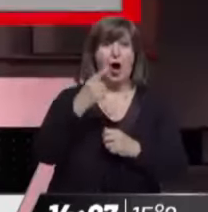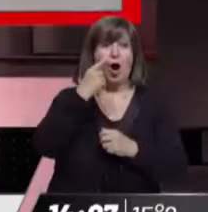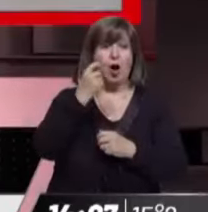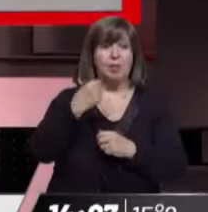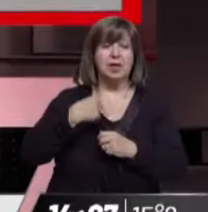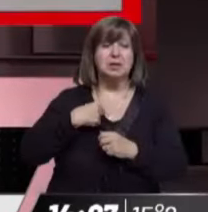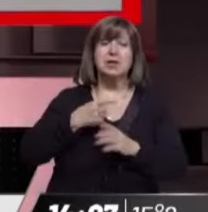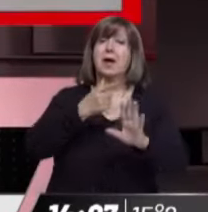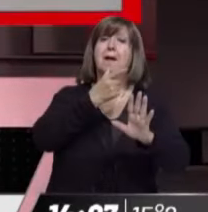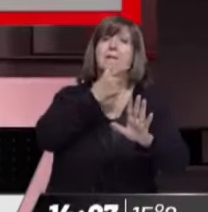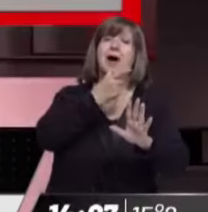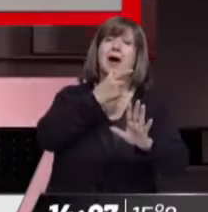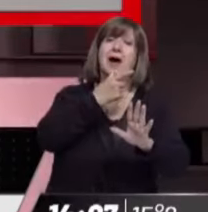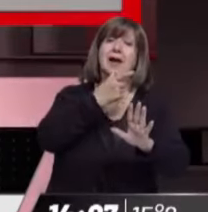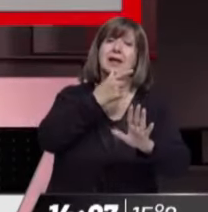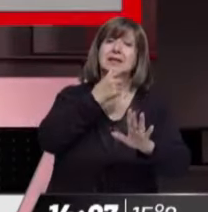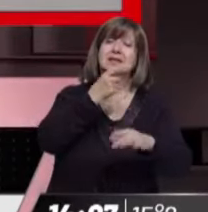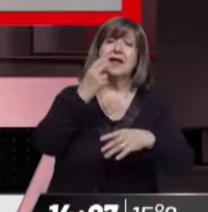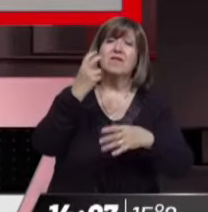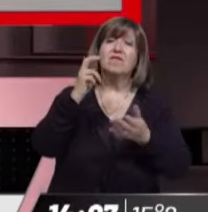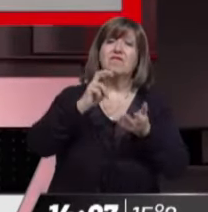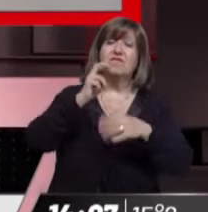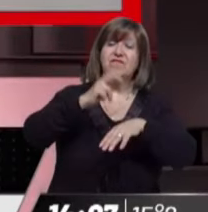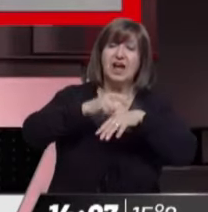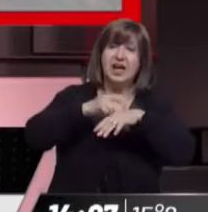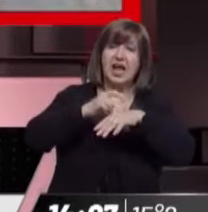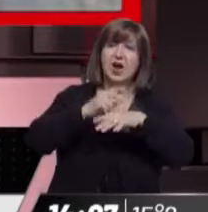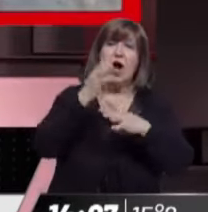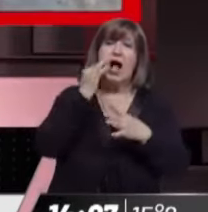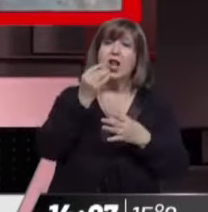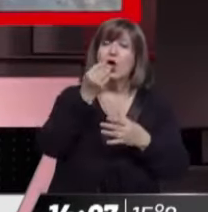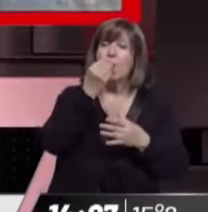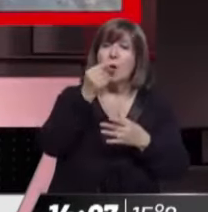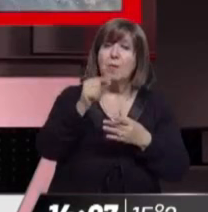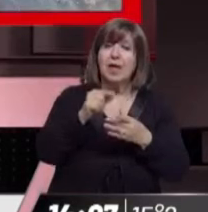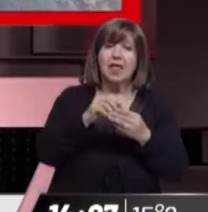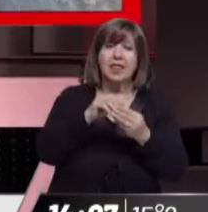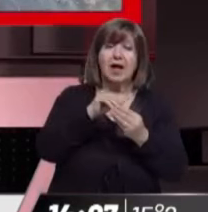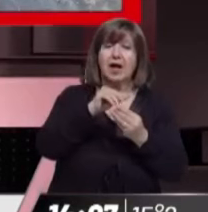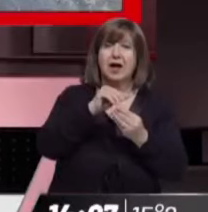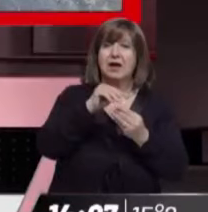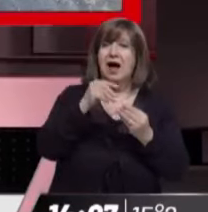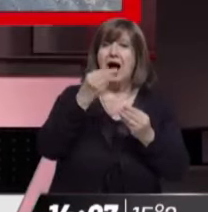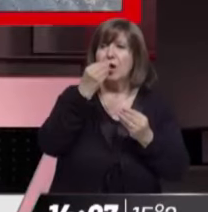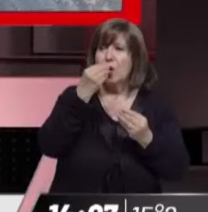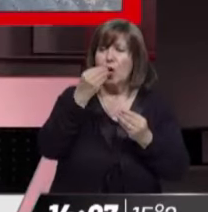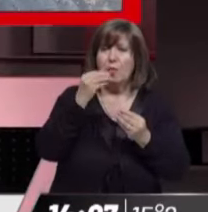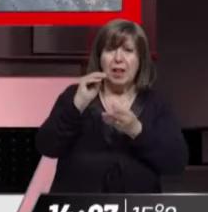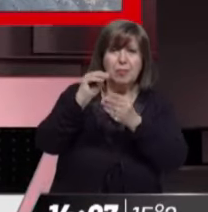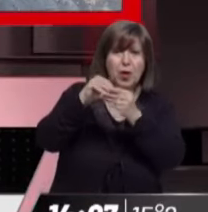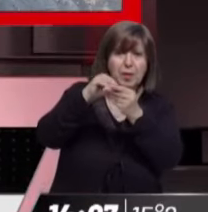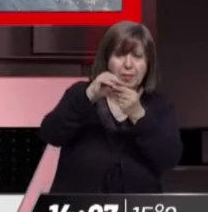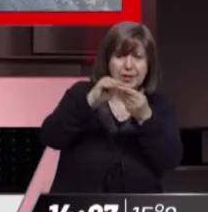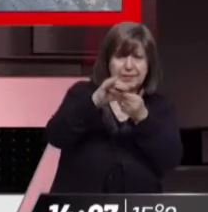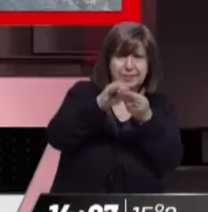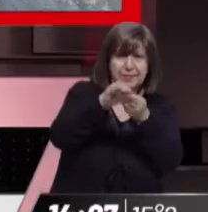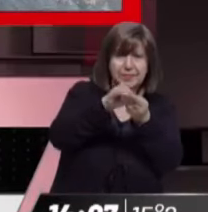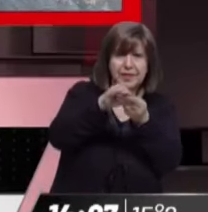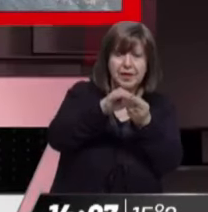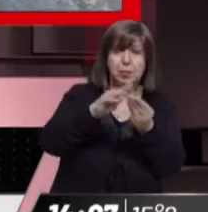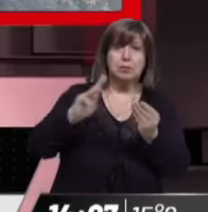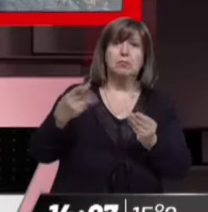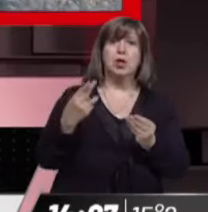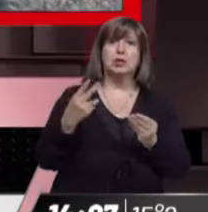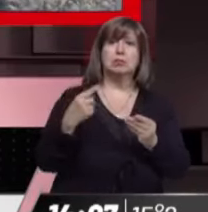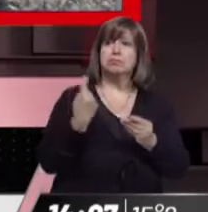¿Se sospecha de algún veneno de banda roja, la familia de los Curadán, por la letalidad que